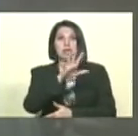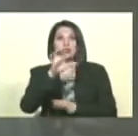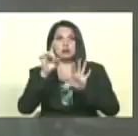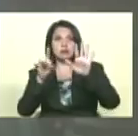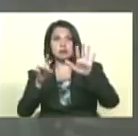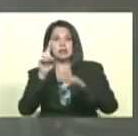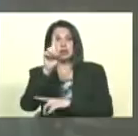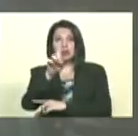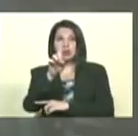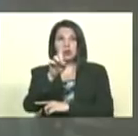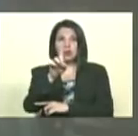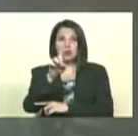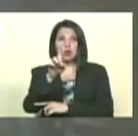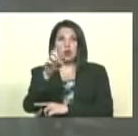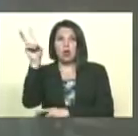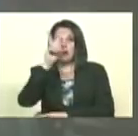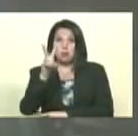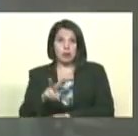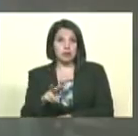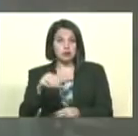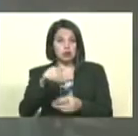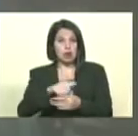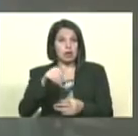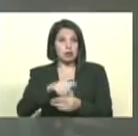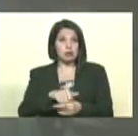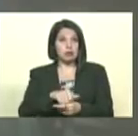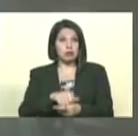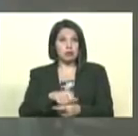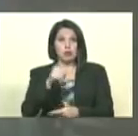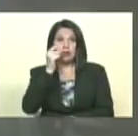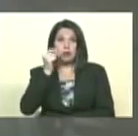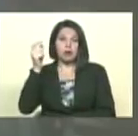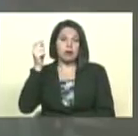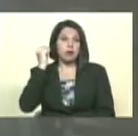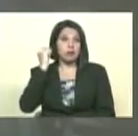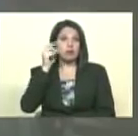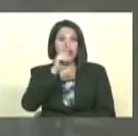19.514.561 son venezolanos y venezolanas y